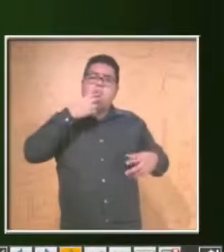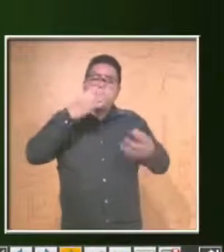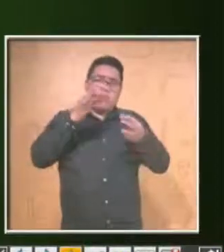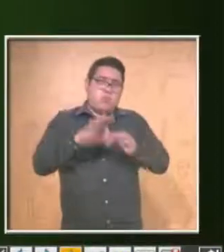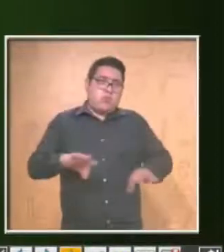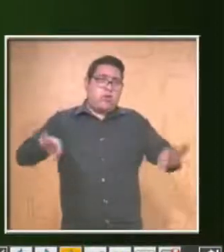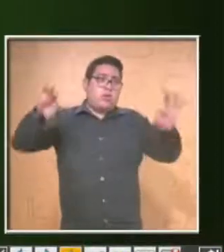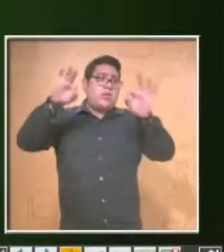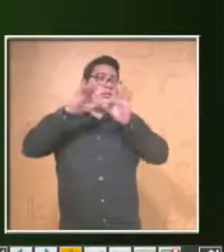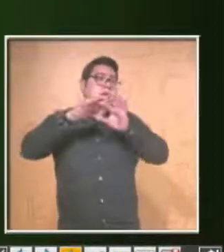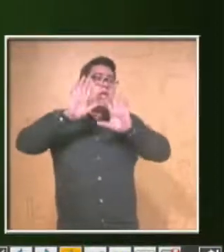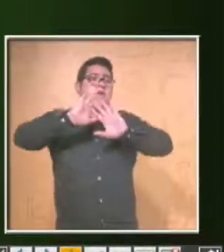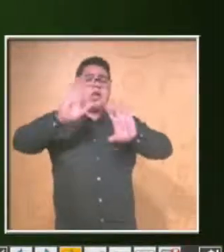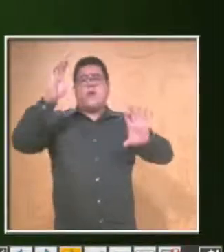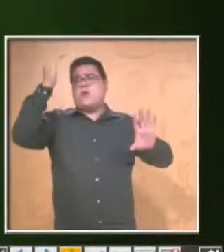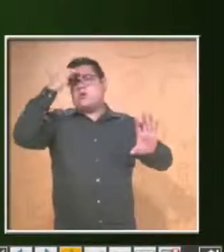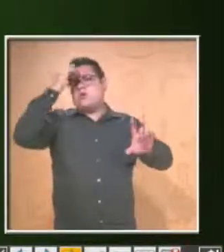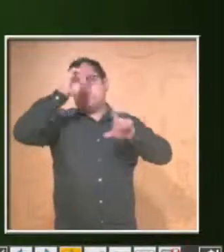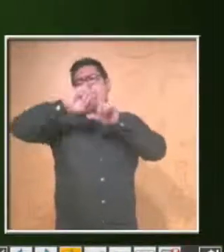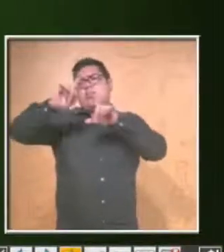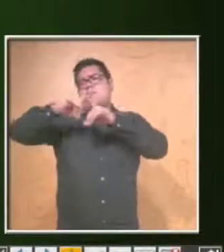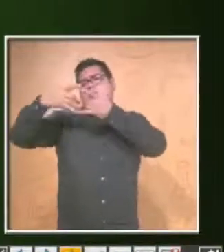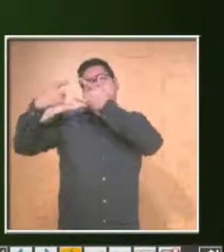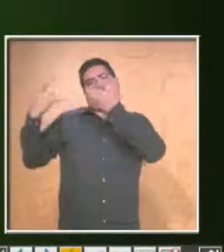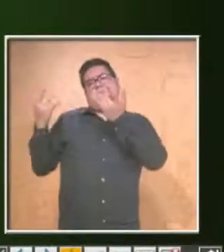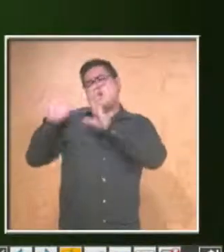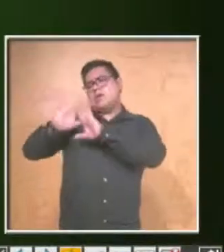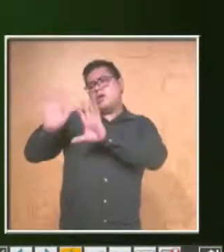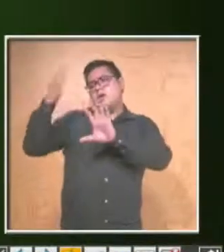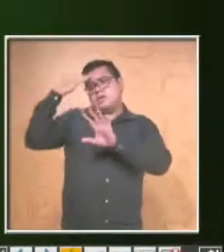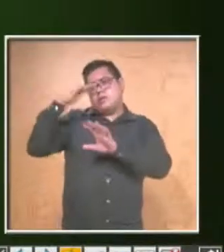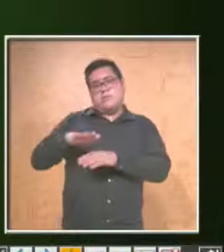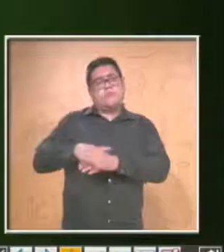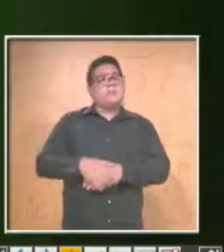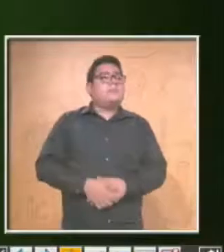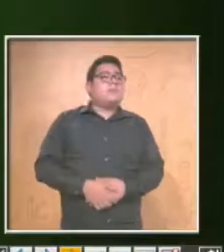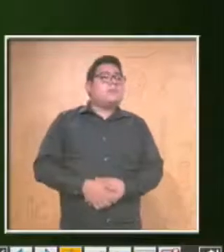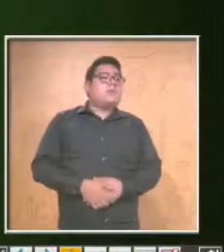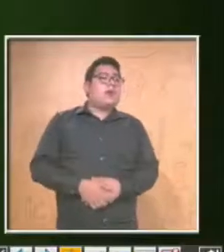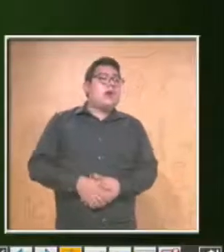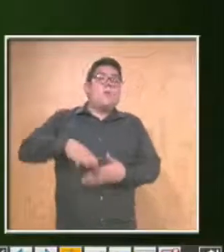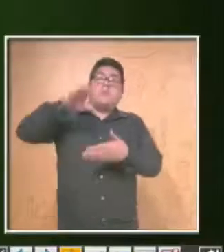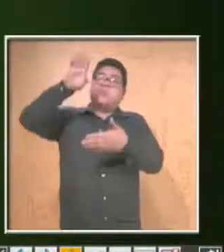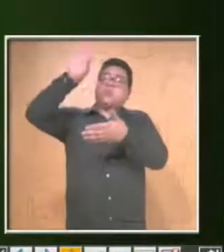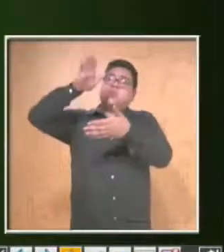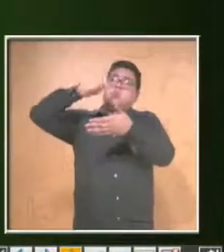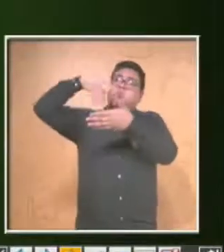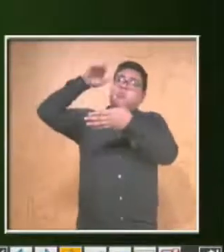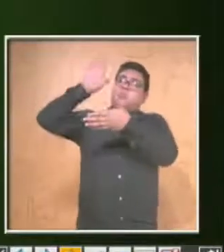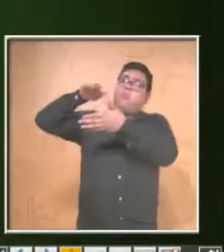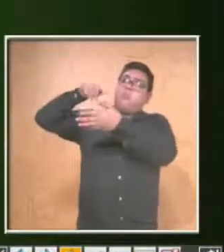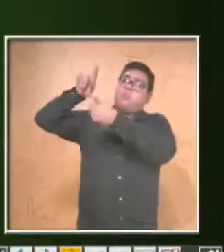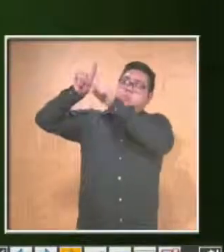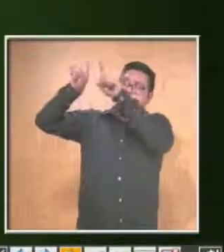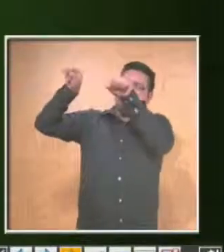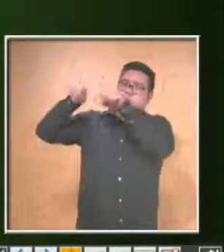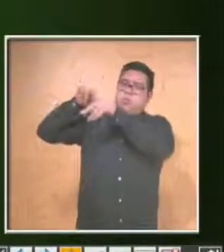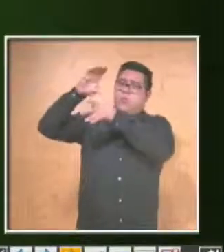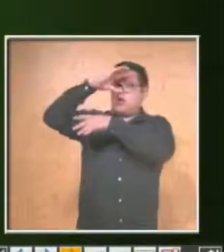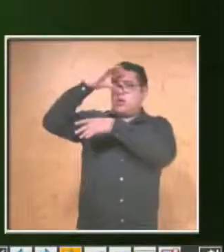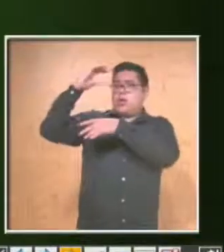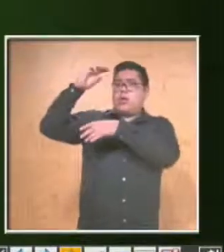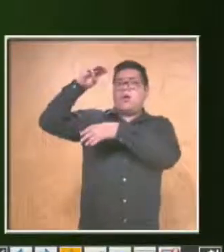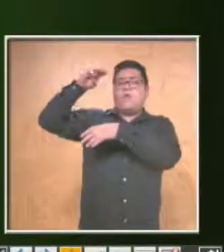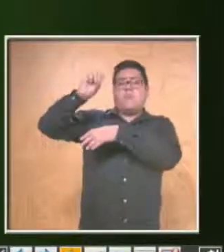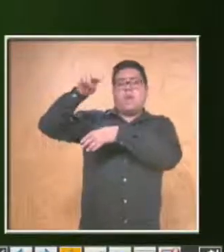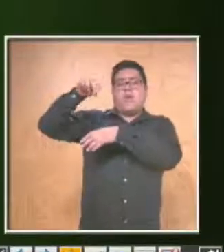lo conocen por muchas historias que han leído. Pinta este cuadro que aparece en pantalla, la Gioconda o la Mona